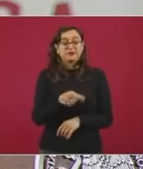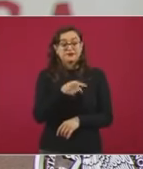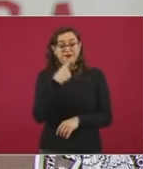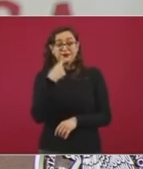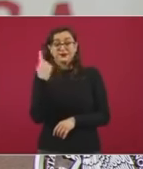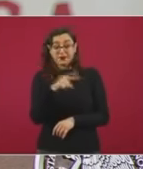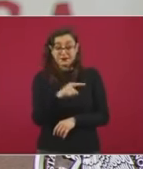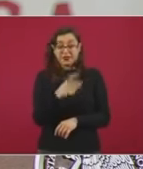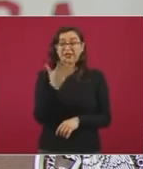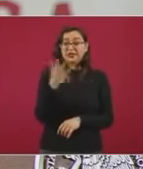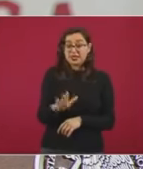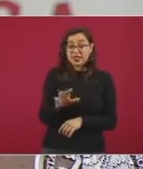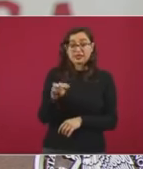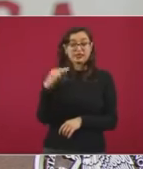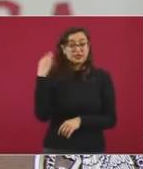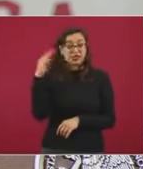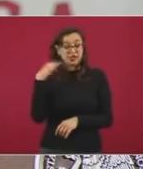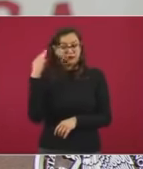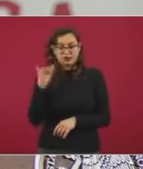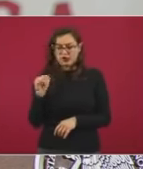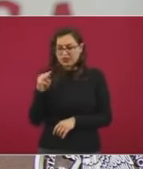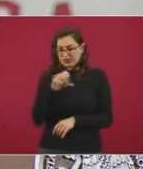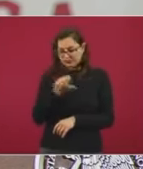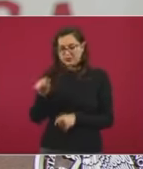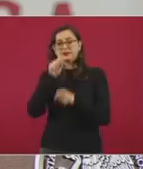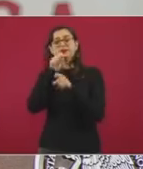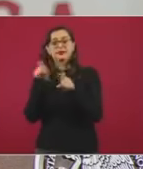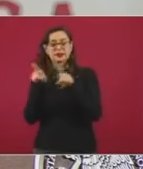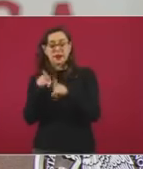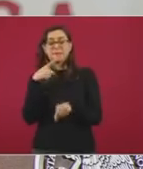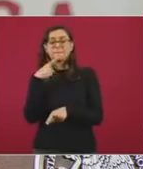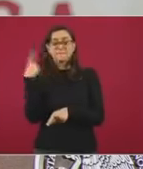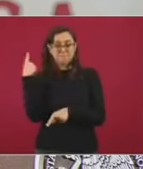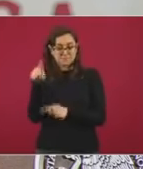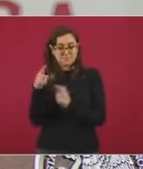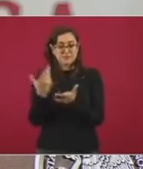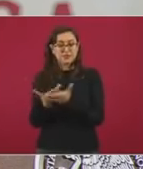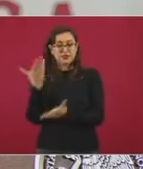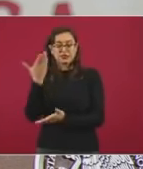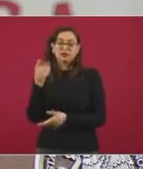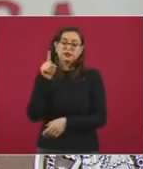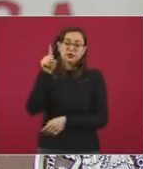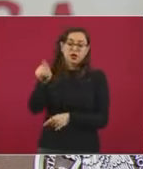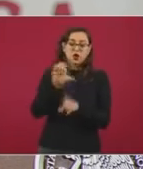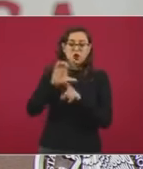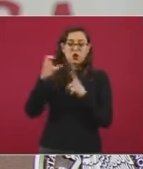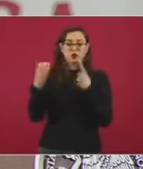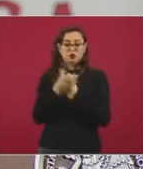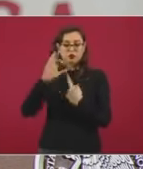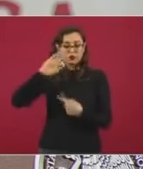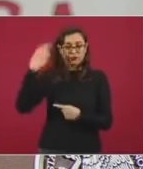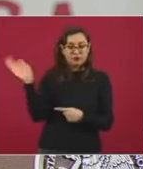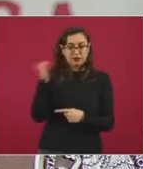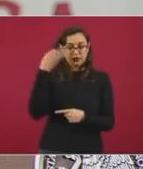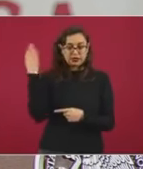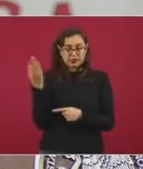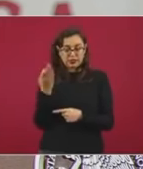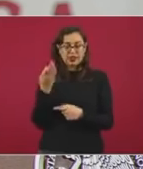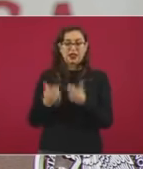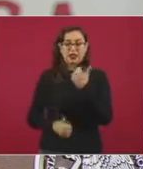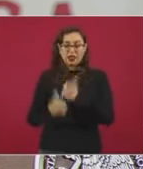denuncia, el 10 de marzo, el propio IMSS presenta una denuncia, pero la presenta ante la Comisión Federal de Competencia Económica, la